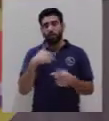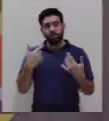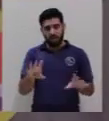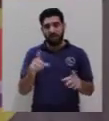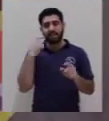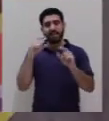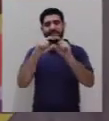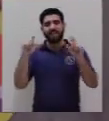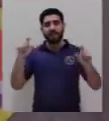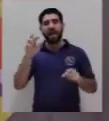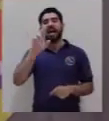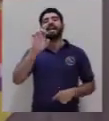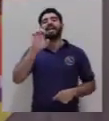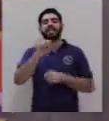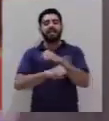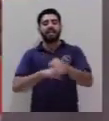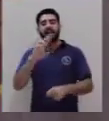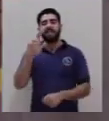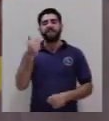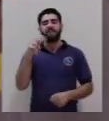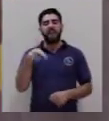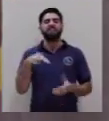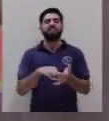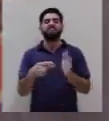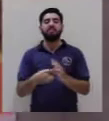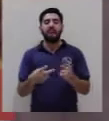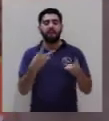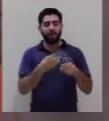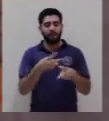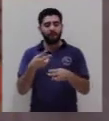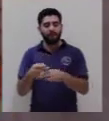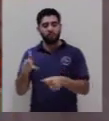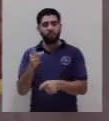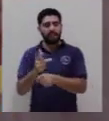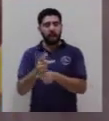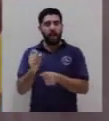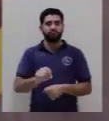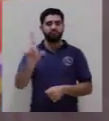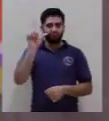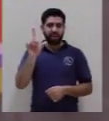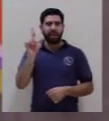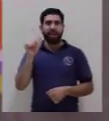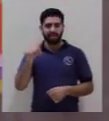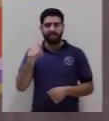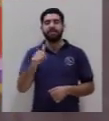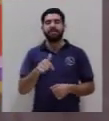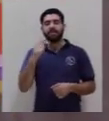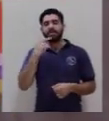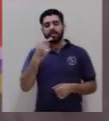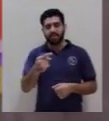los refranes. Si nos dejan una tarea donde tenemos que investigar sobre refranes, lo podemos hacer